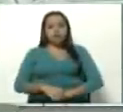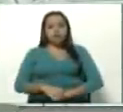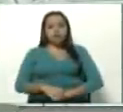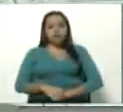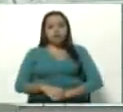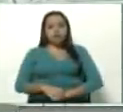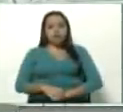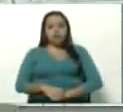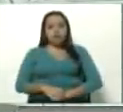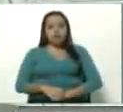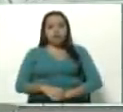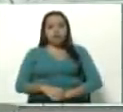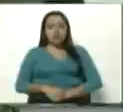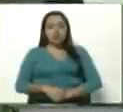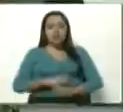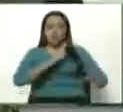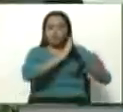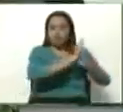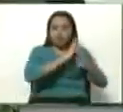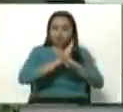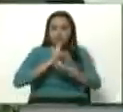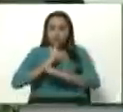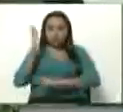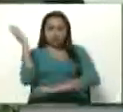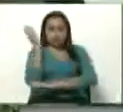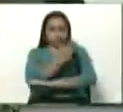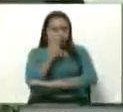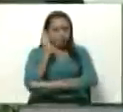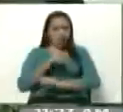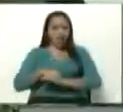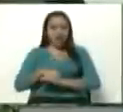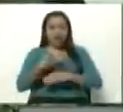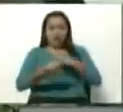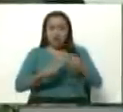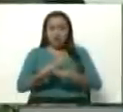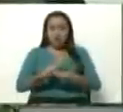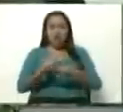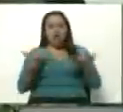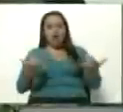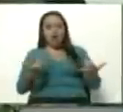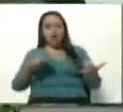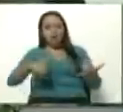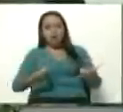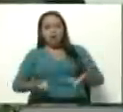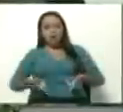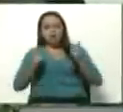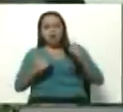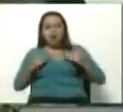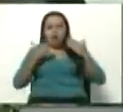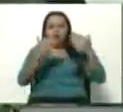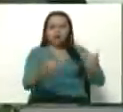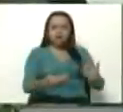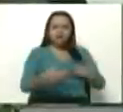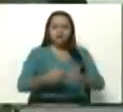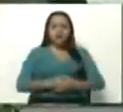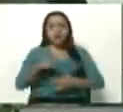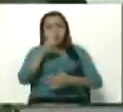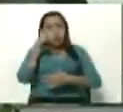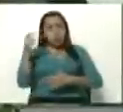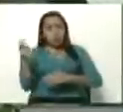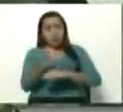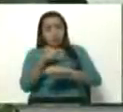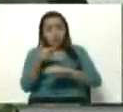medidas coercitivas impuestas, hemos podido salir adelante. El gobernador y este